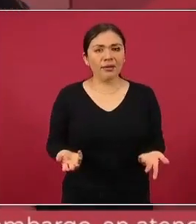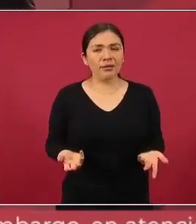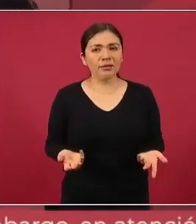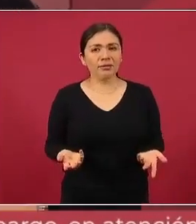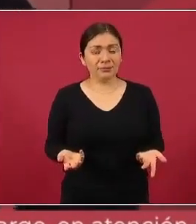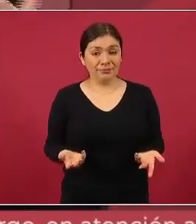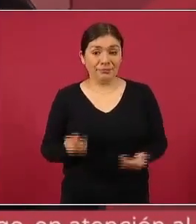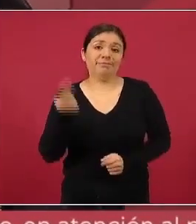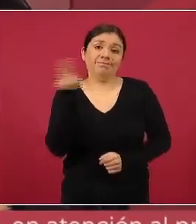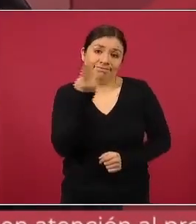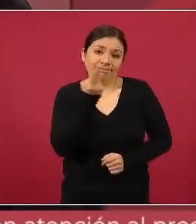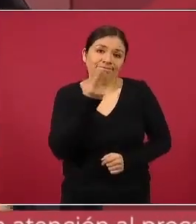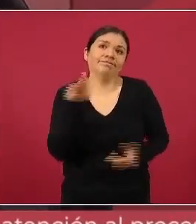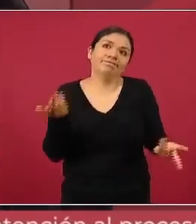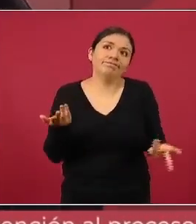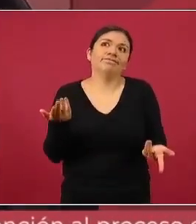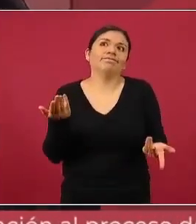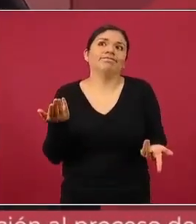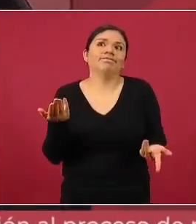Entonces hay que estarles